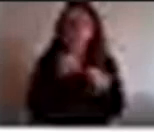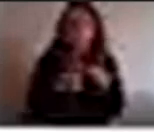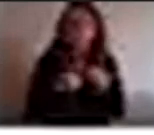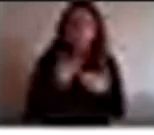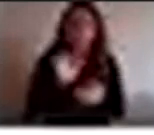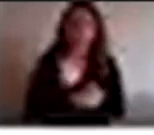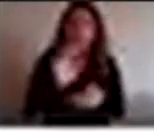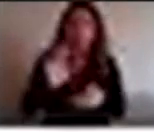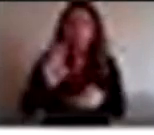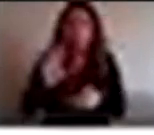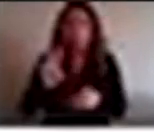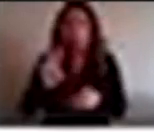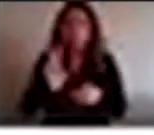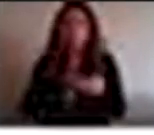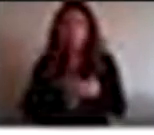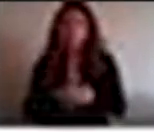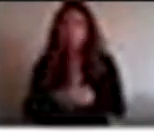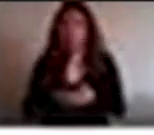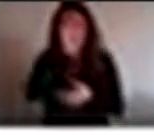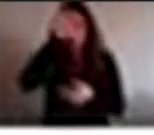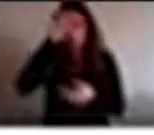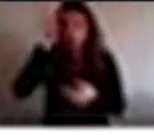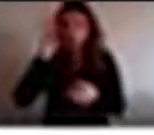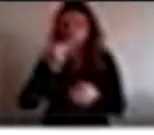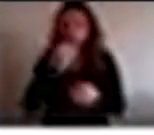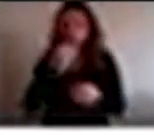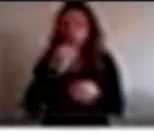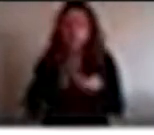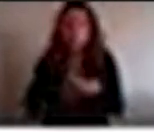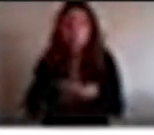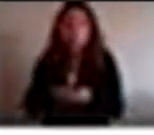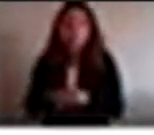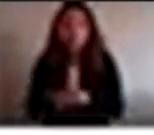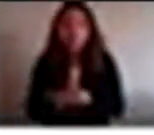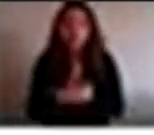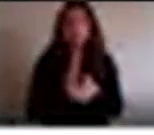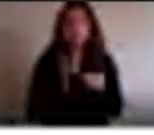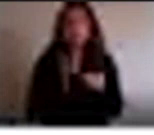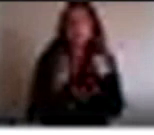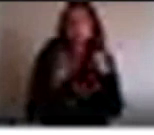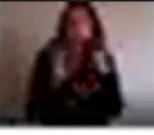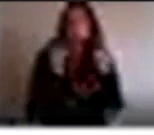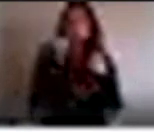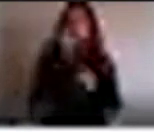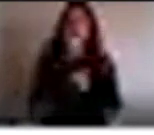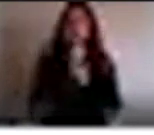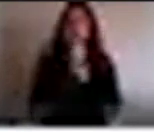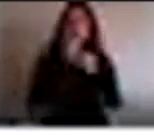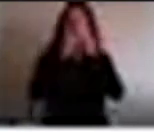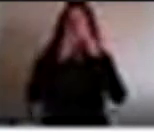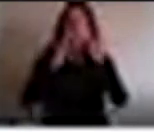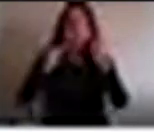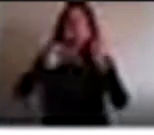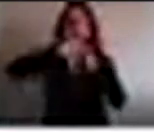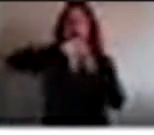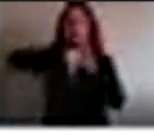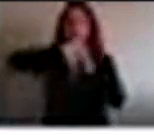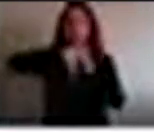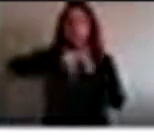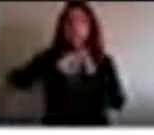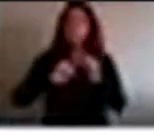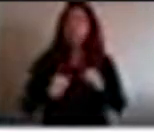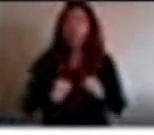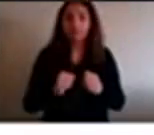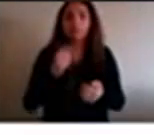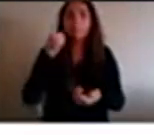1992 Colombia ha implementado el teletrabajo, lo veníamos promoviendo y lo hemos venido promoviendo para las personas con discapacidad,